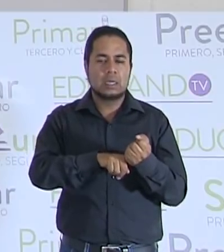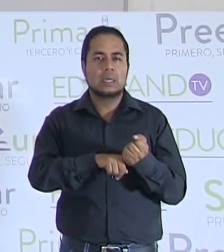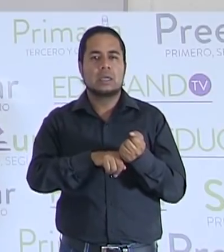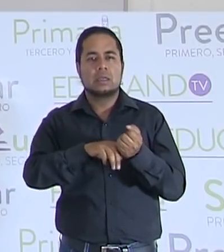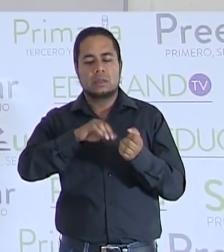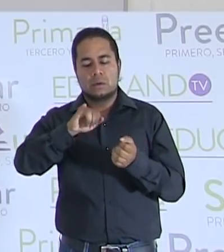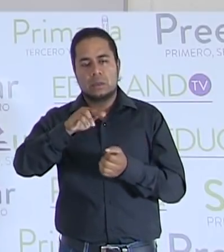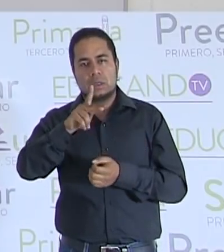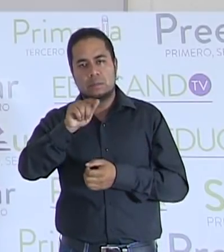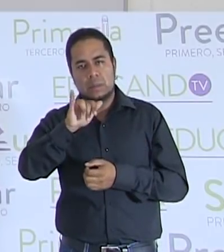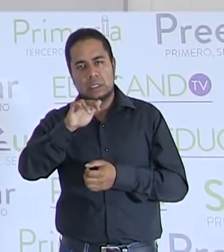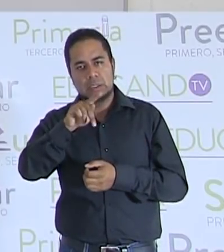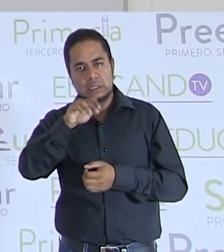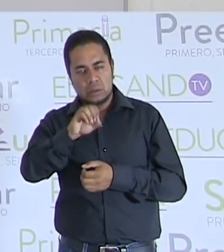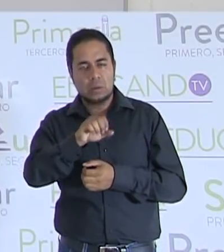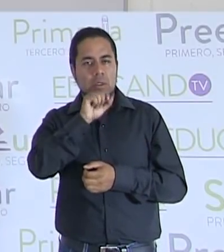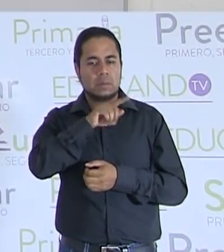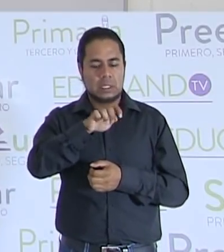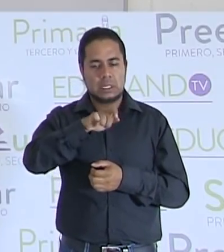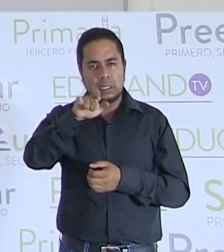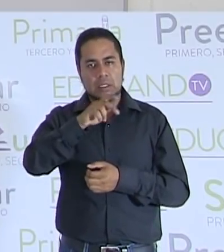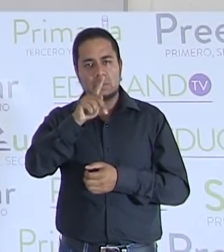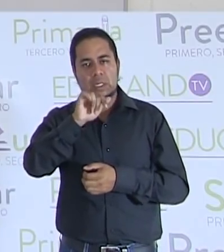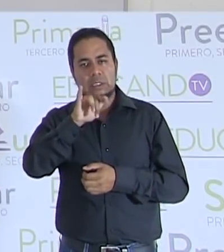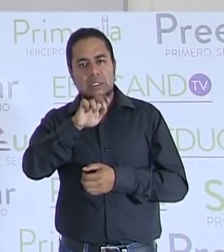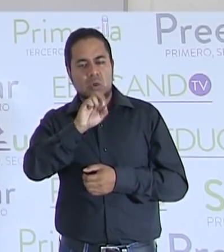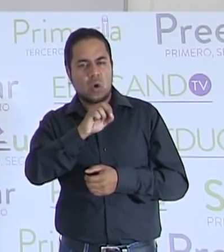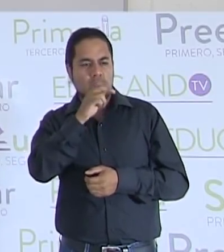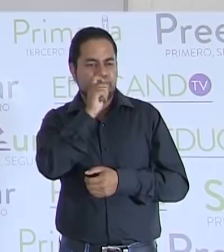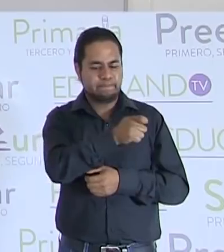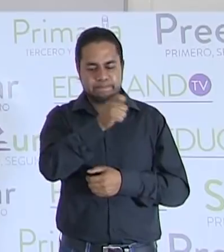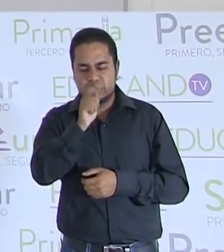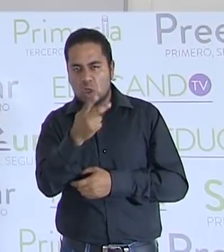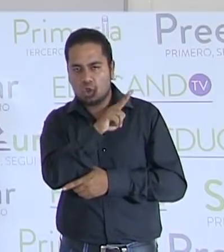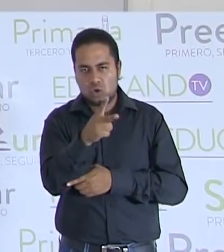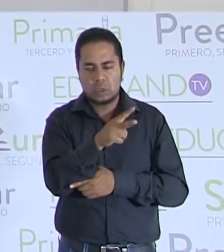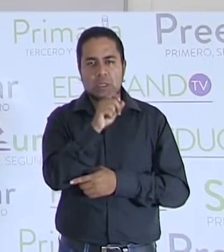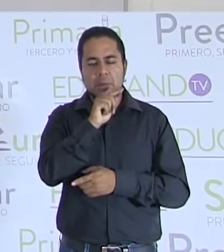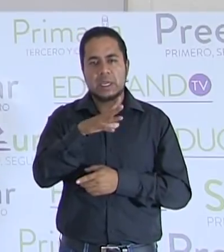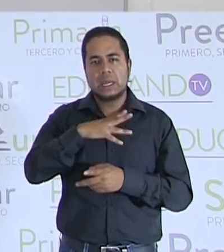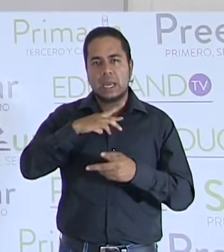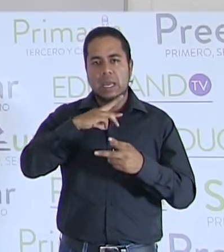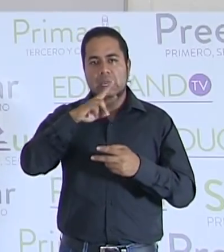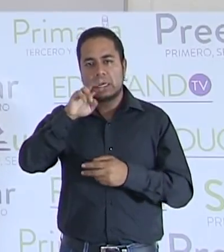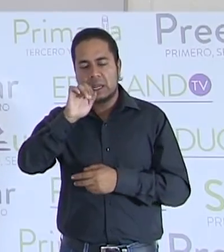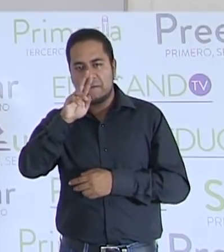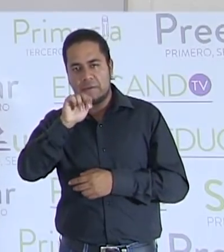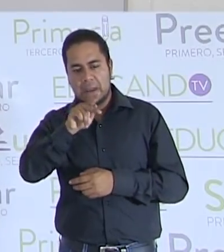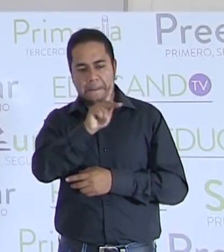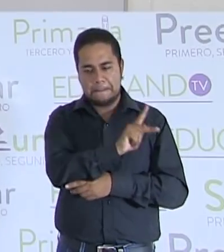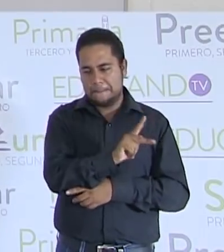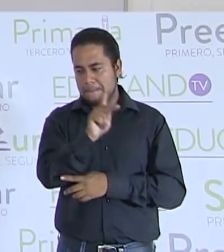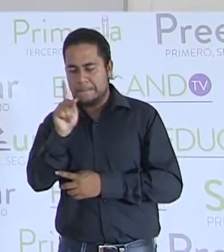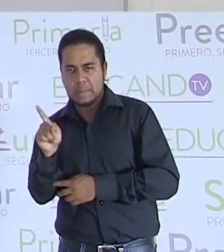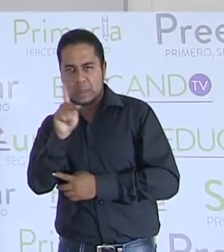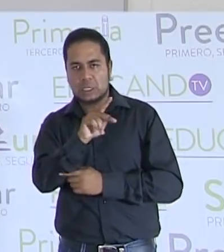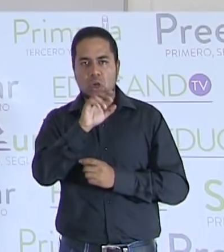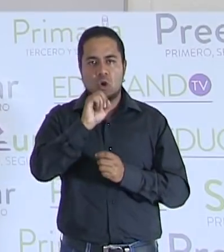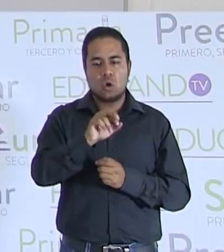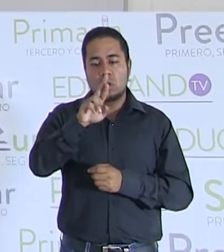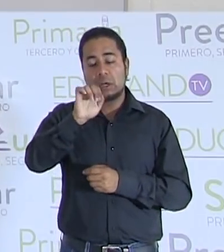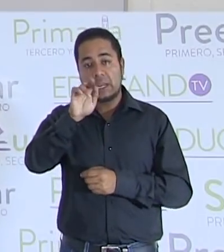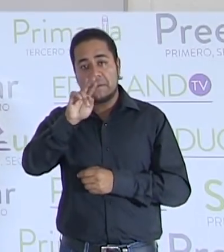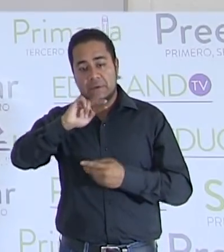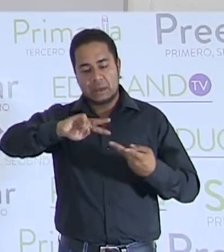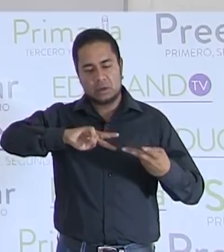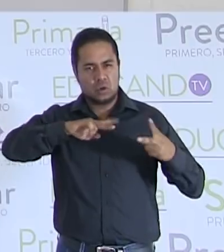un significado implícito. También que hay refranes parecidos y refranes que significan todo lo